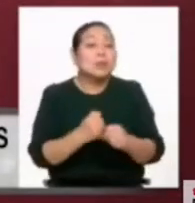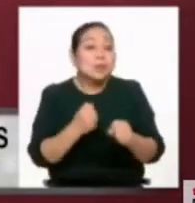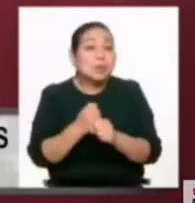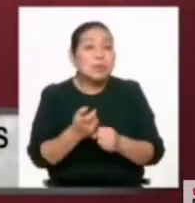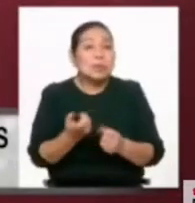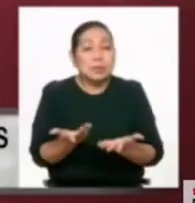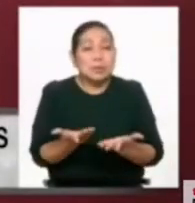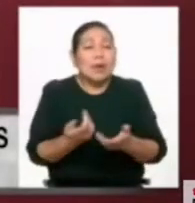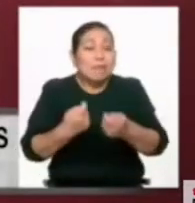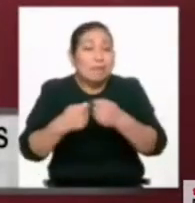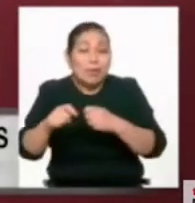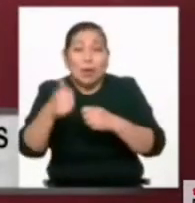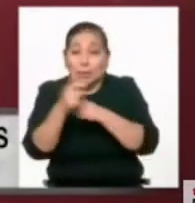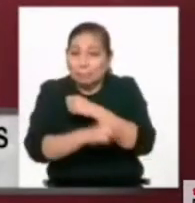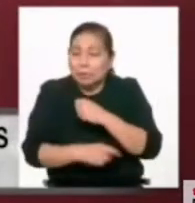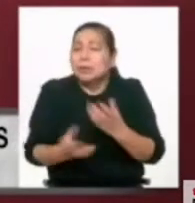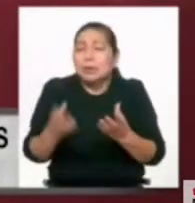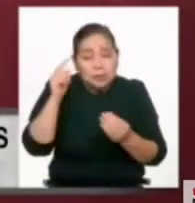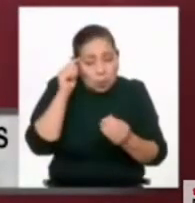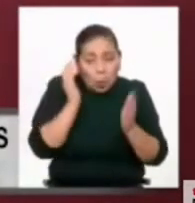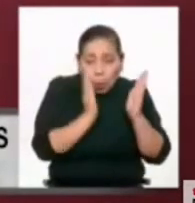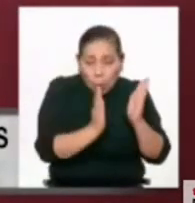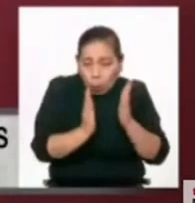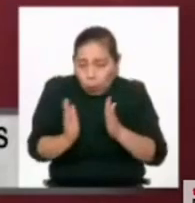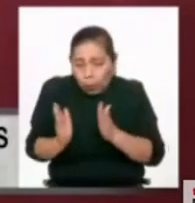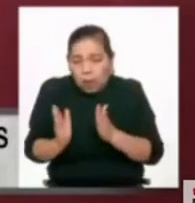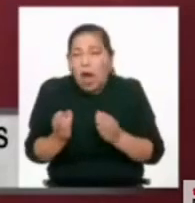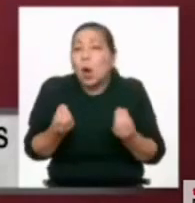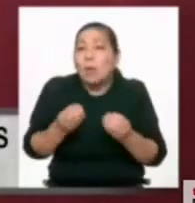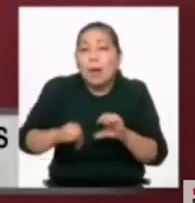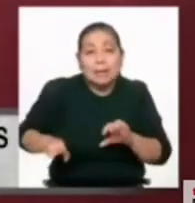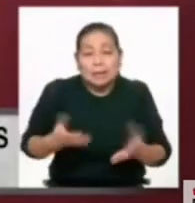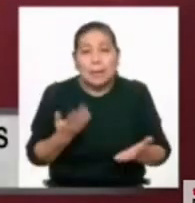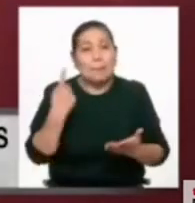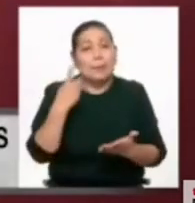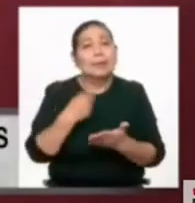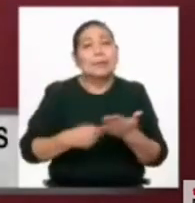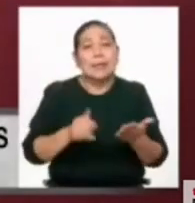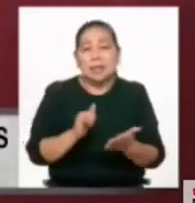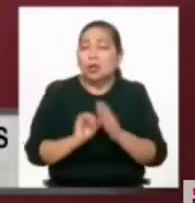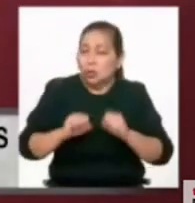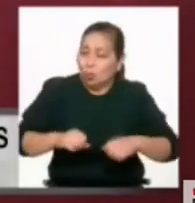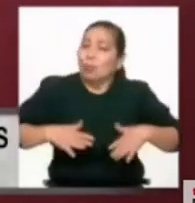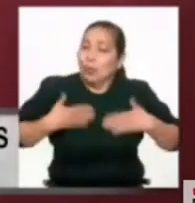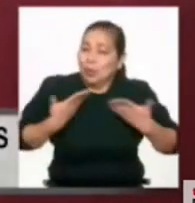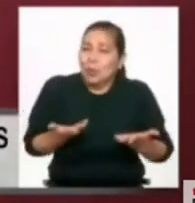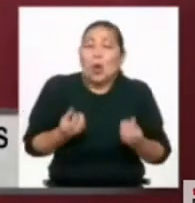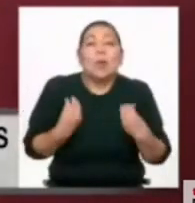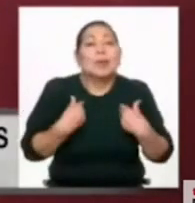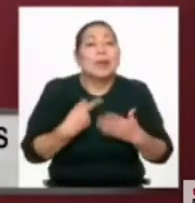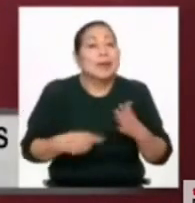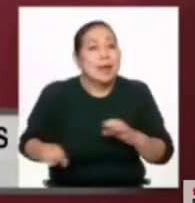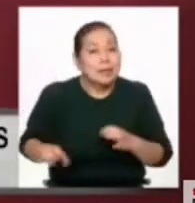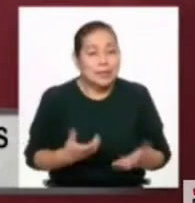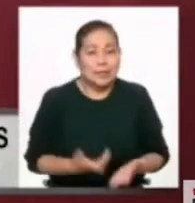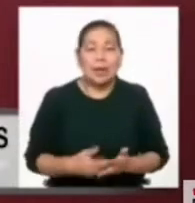desempeño de nuestra agroexportación, tomar todas las medidas adecuadas para que podamos atender como